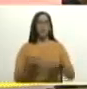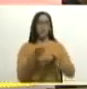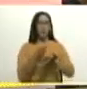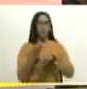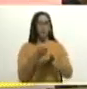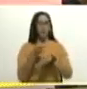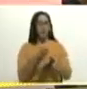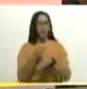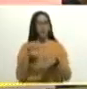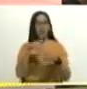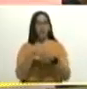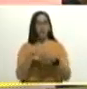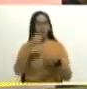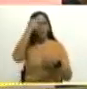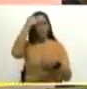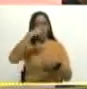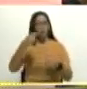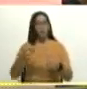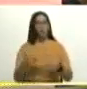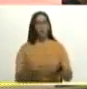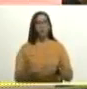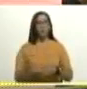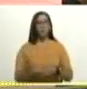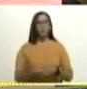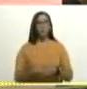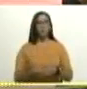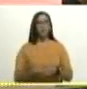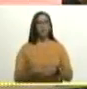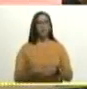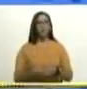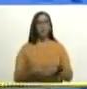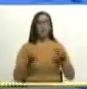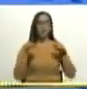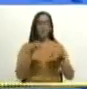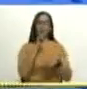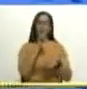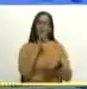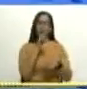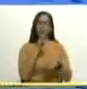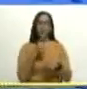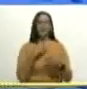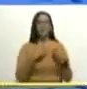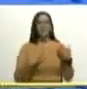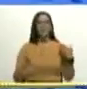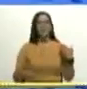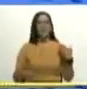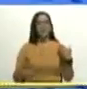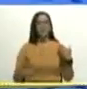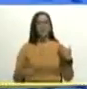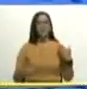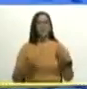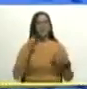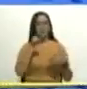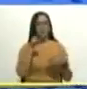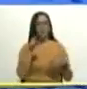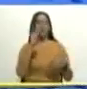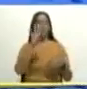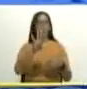gobernadores electos por el voto del pueblo. Y allí me informa la vicepresidenta que ellos